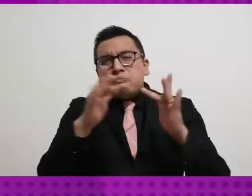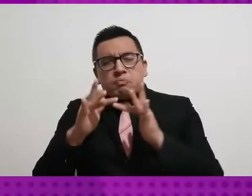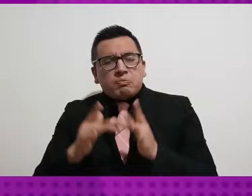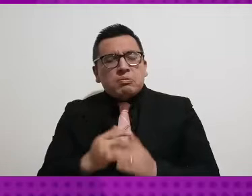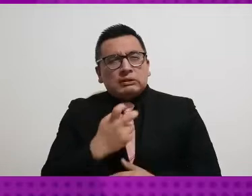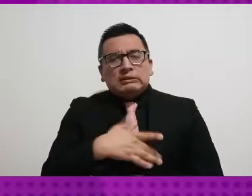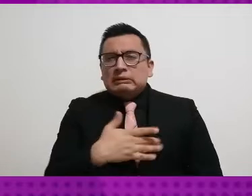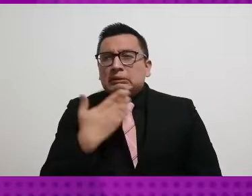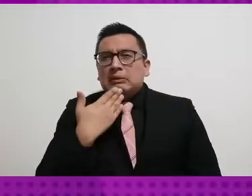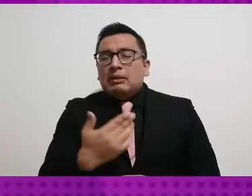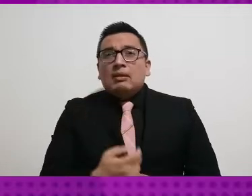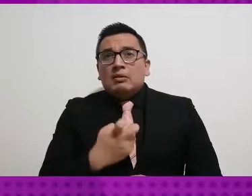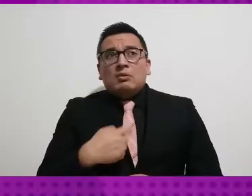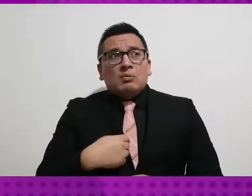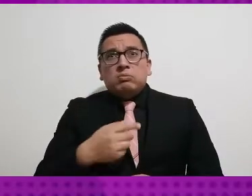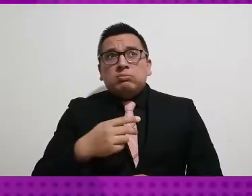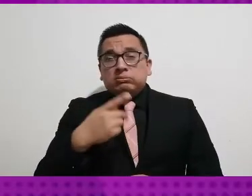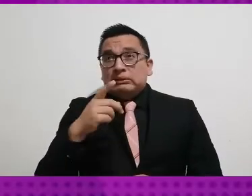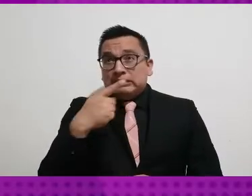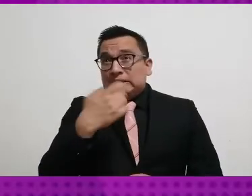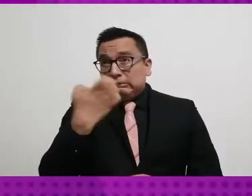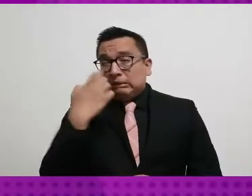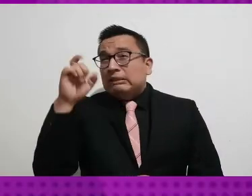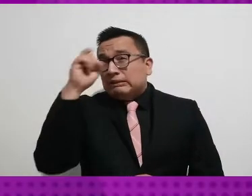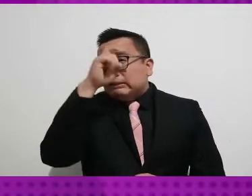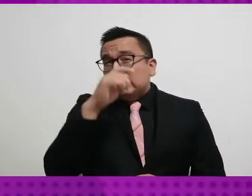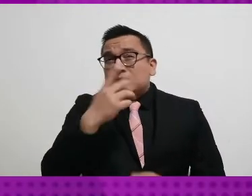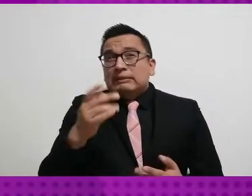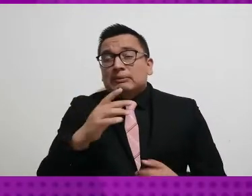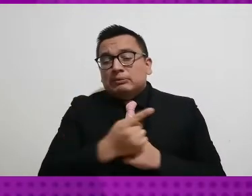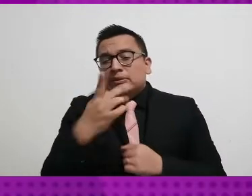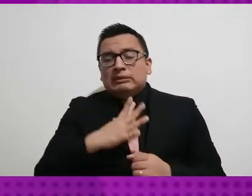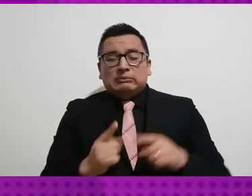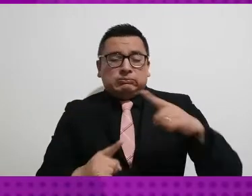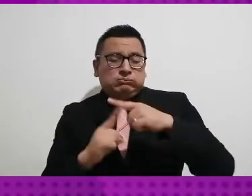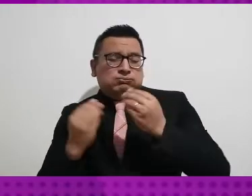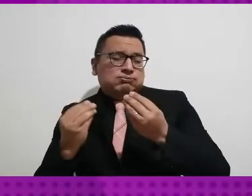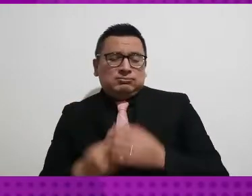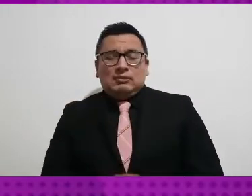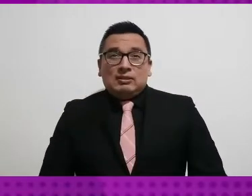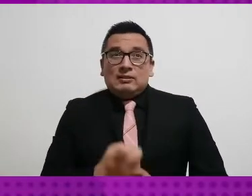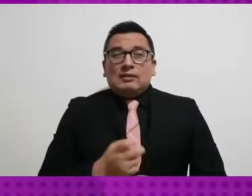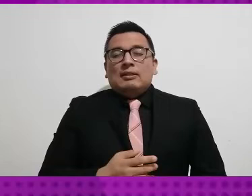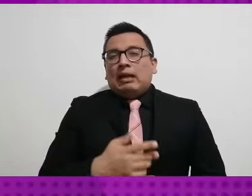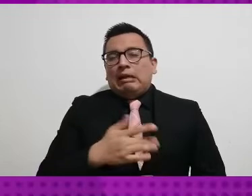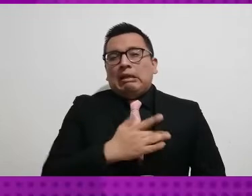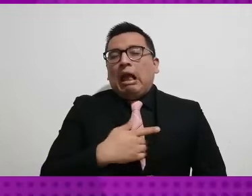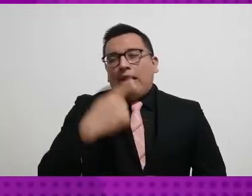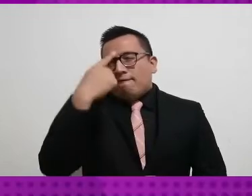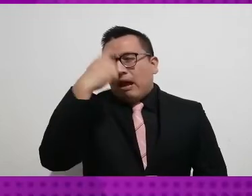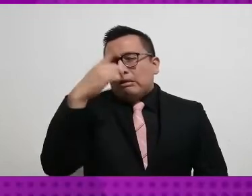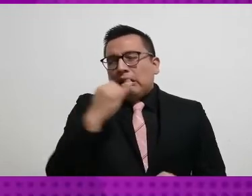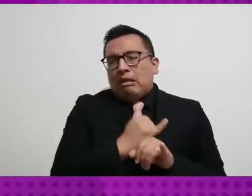a vida académica. Es un posgrado pues bastante complicado en el sentido de que sí había mucha tarea, no era un posgrado así como de mentiritas, sí era una